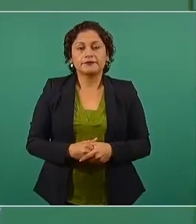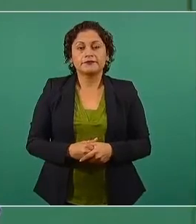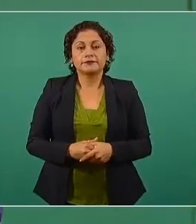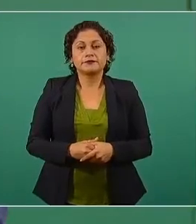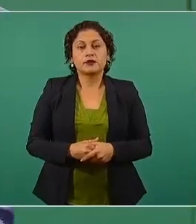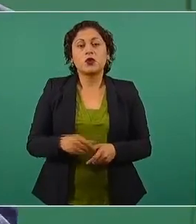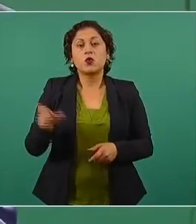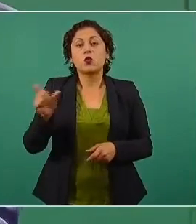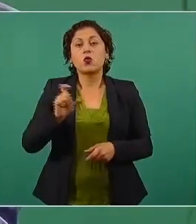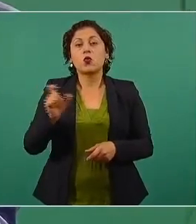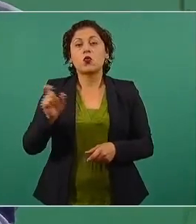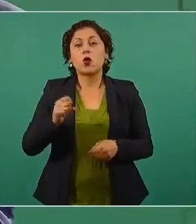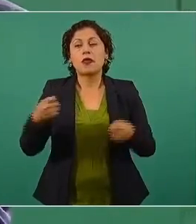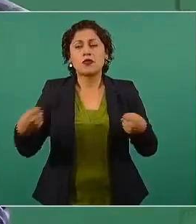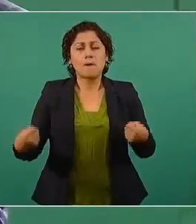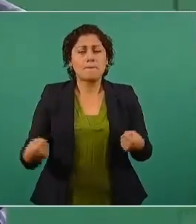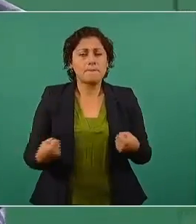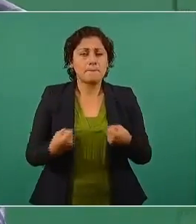confrontación